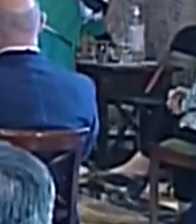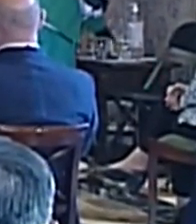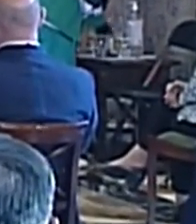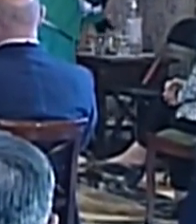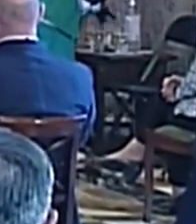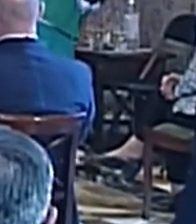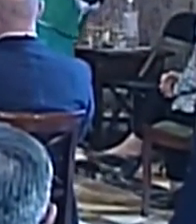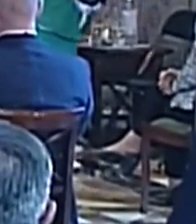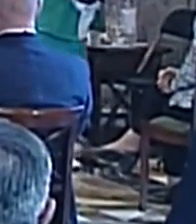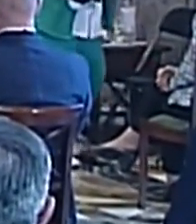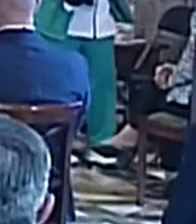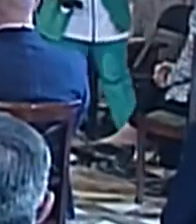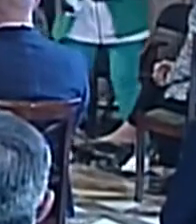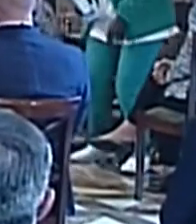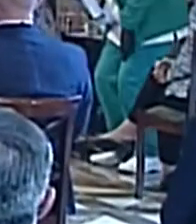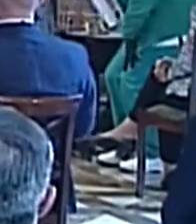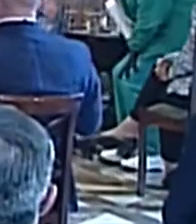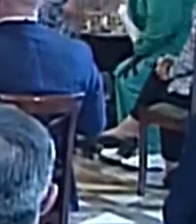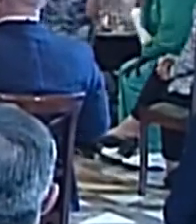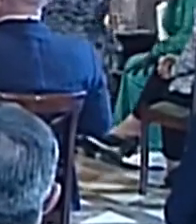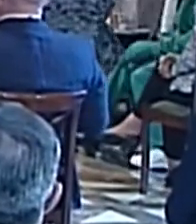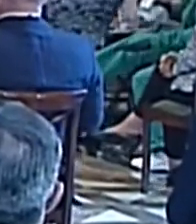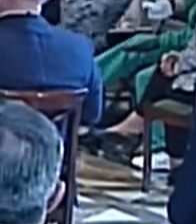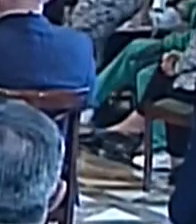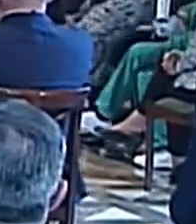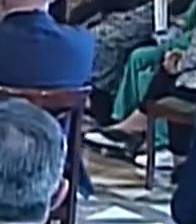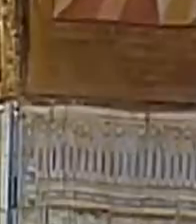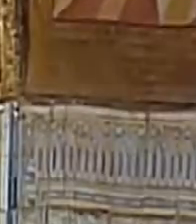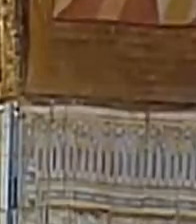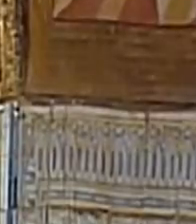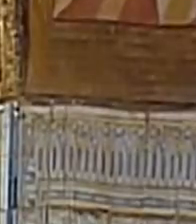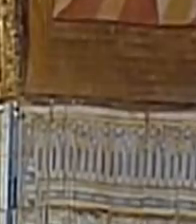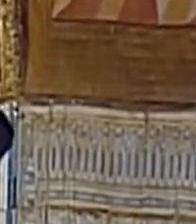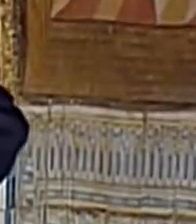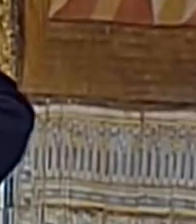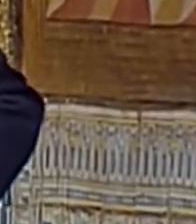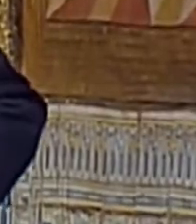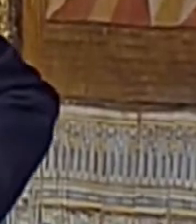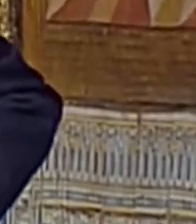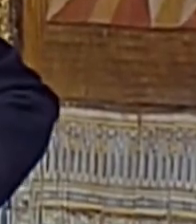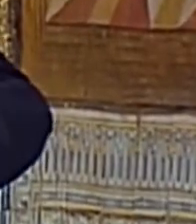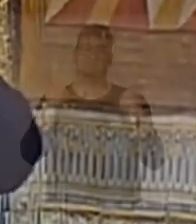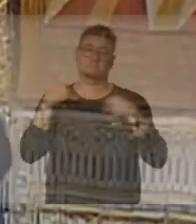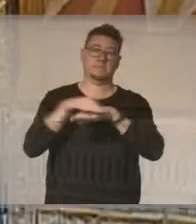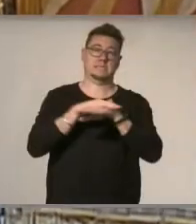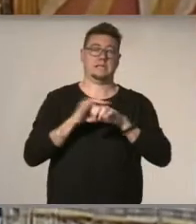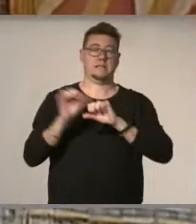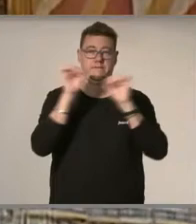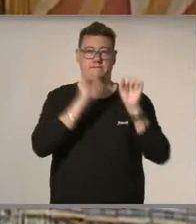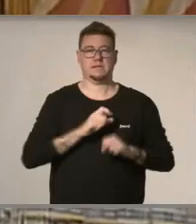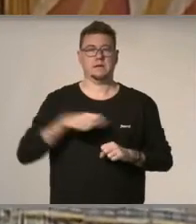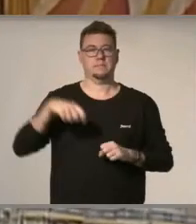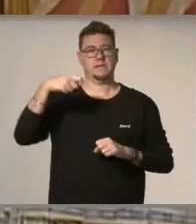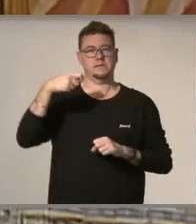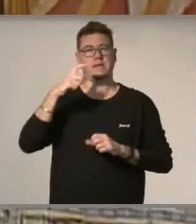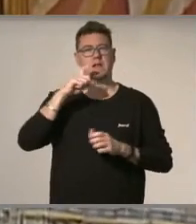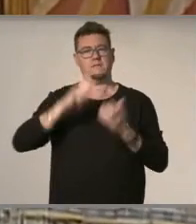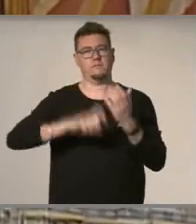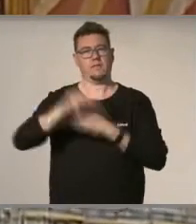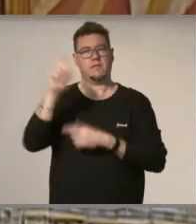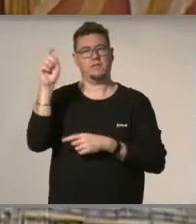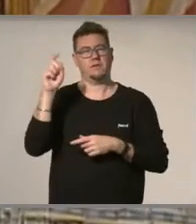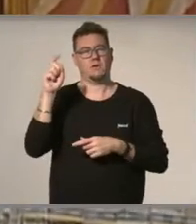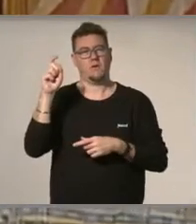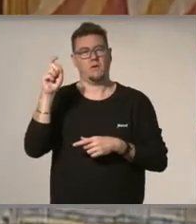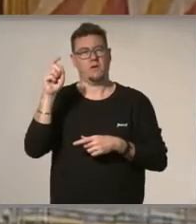Muy buen día, buenos días. Querida ministra de Defensa, presidente de la Fundación Profesor